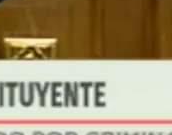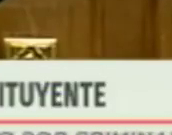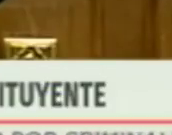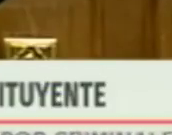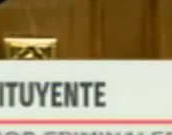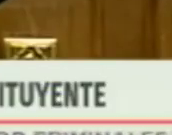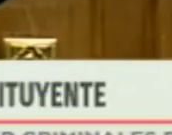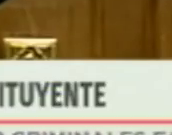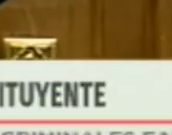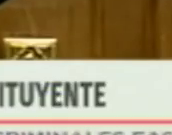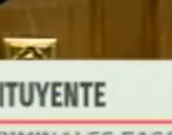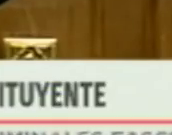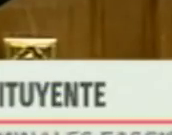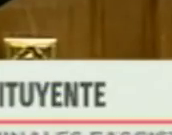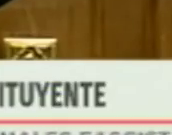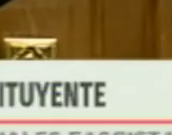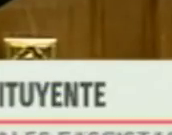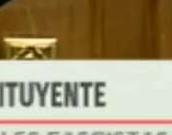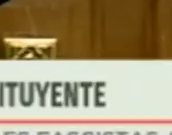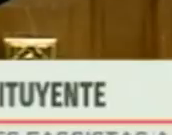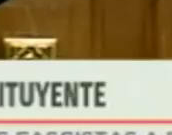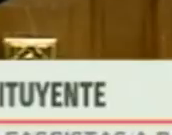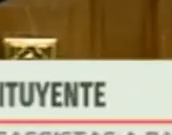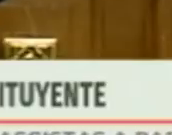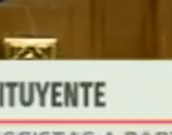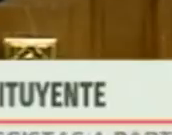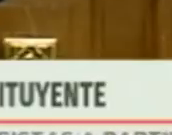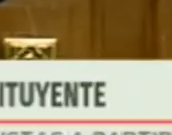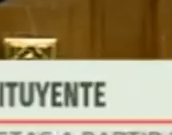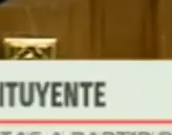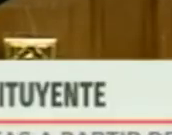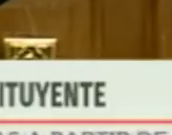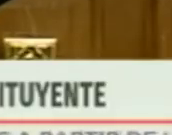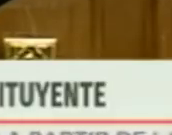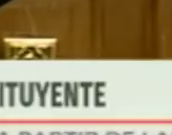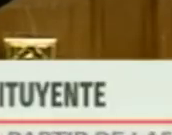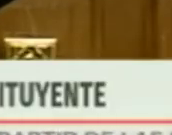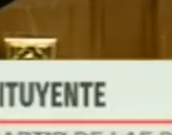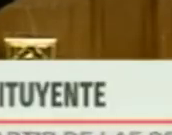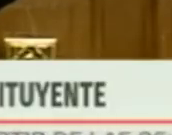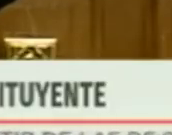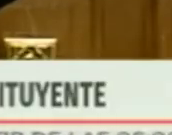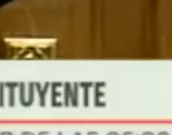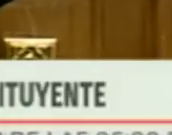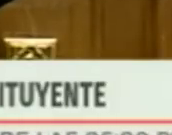acabáis de ejecutar la proeza más extraordinaria que pueda celebrar la historia militar de las